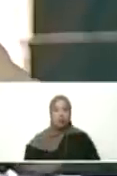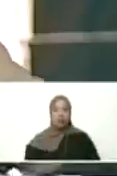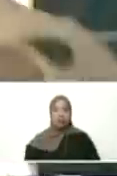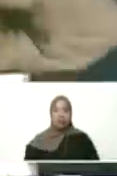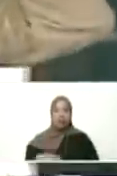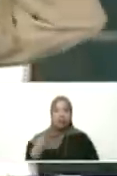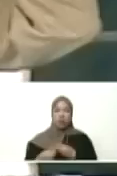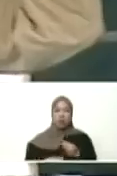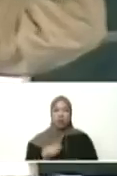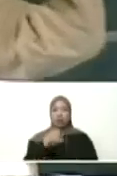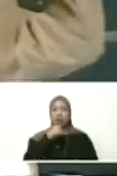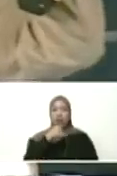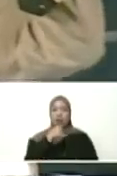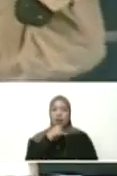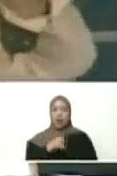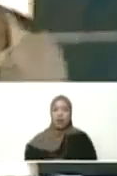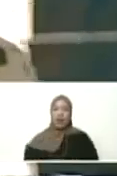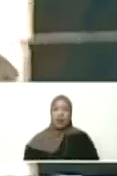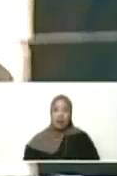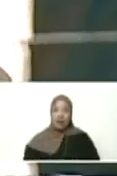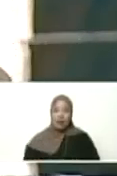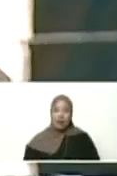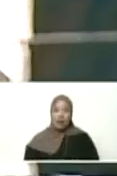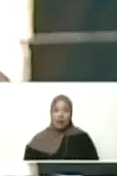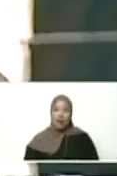Aprendiendo a hacer mucho